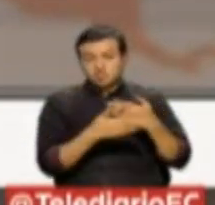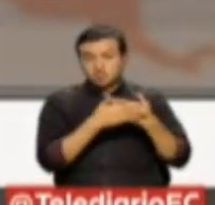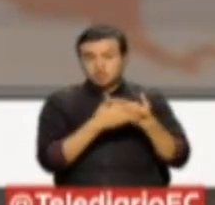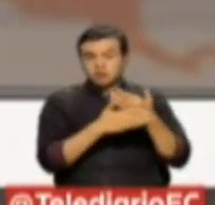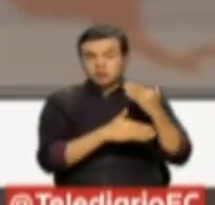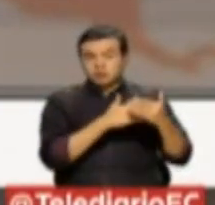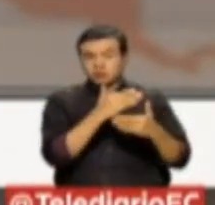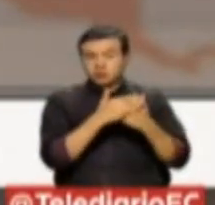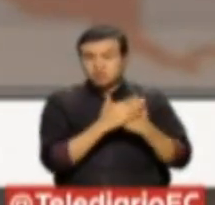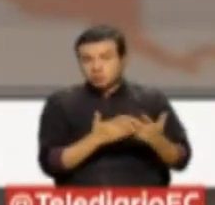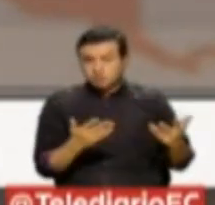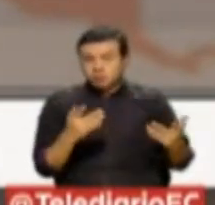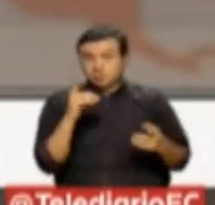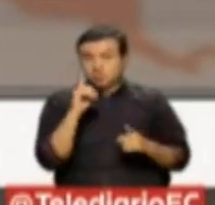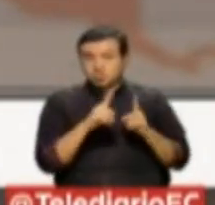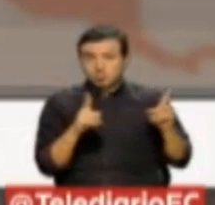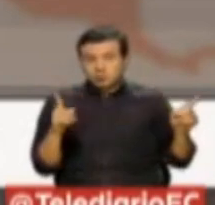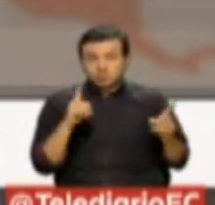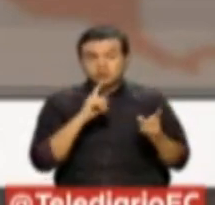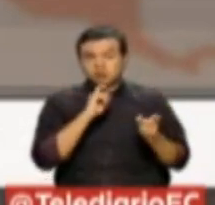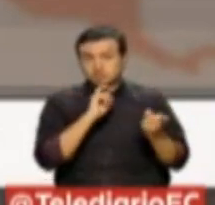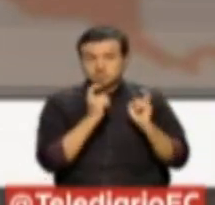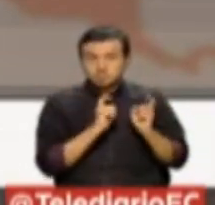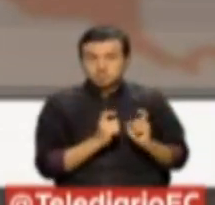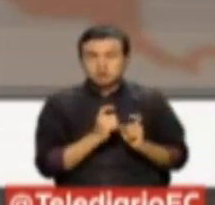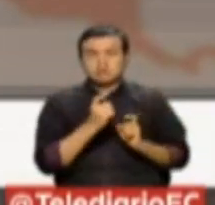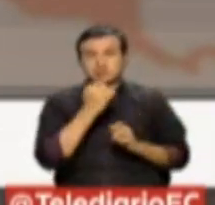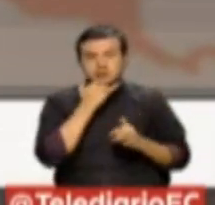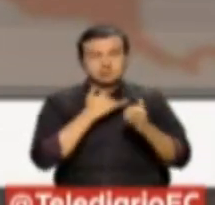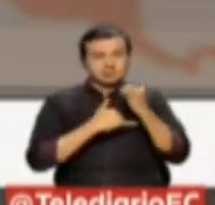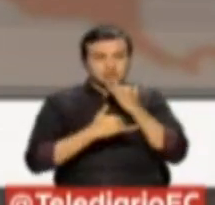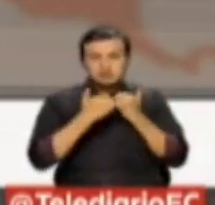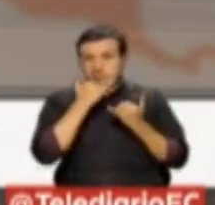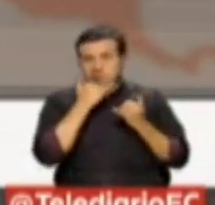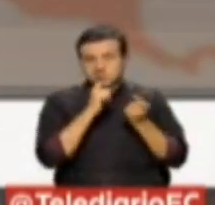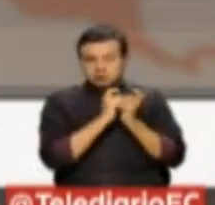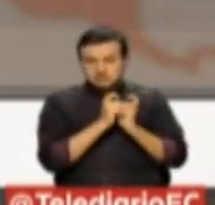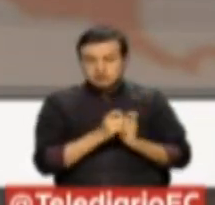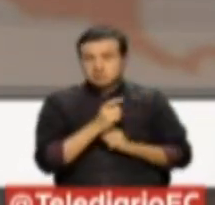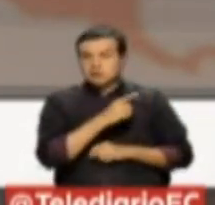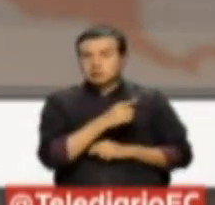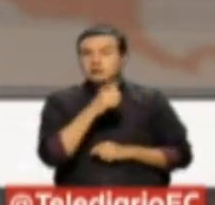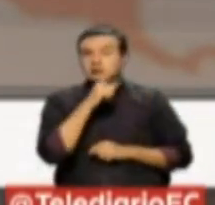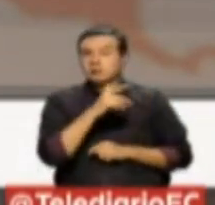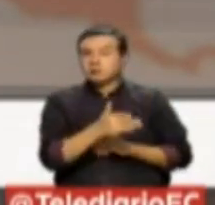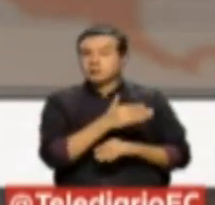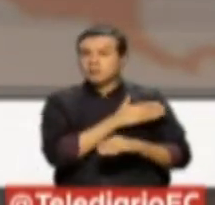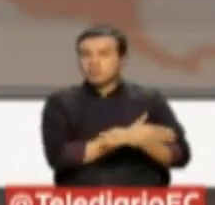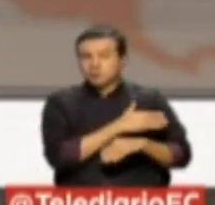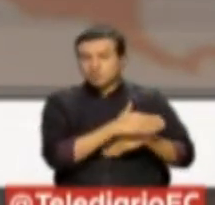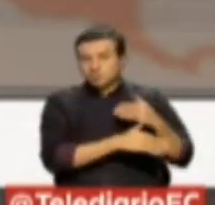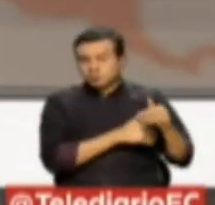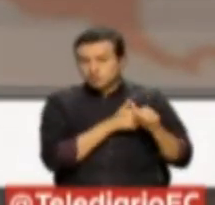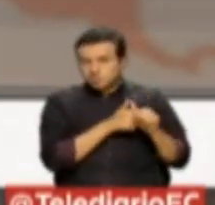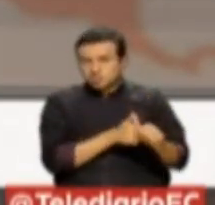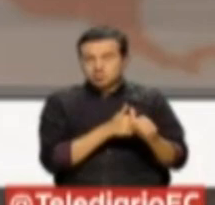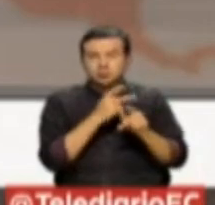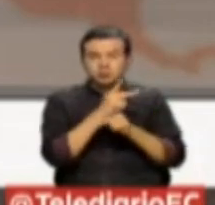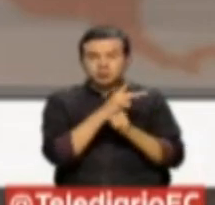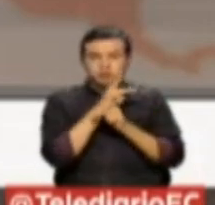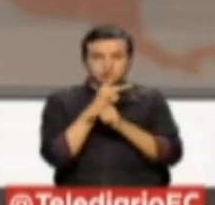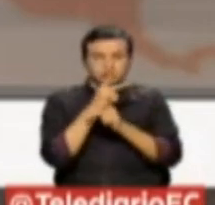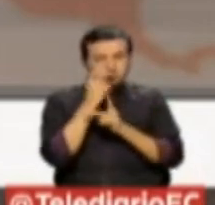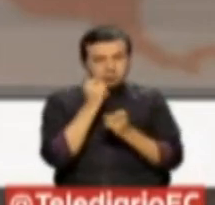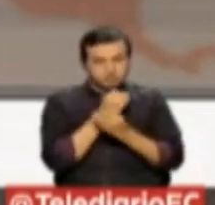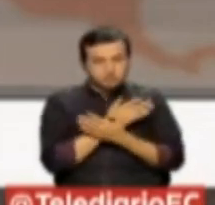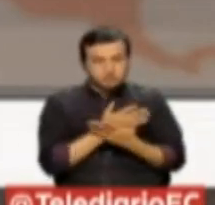dentro del proceso algunas rectificaciones que fueron justamente derivadas del proceso de seguimiento que hizo el consejo